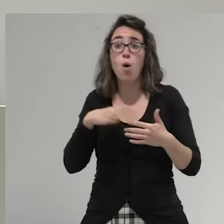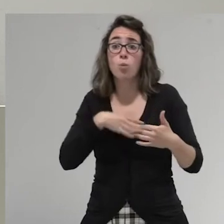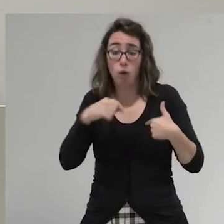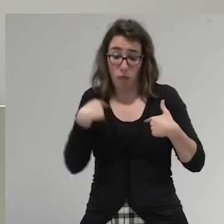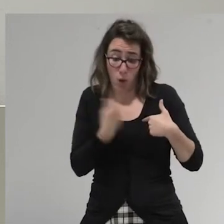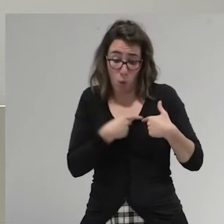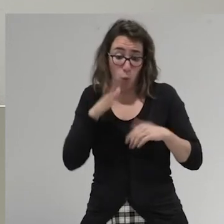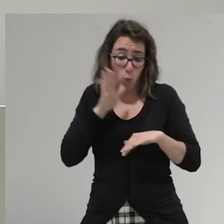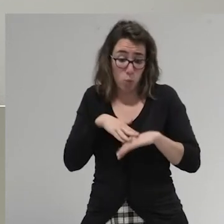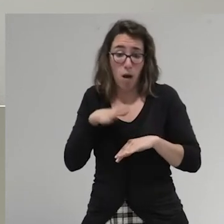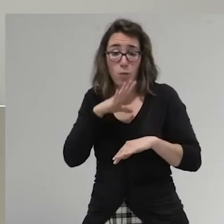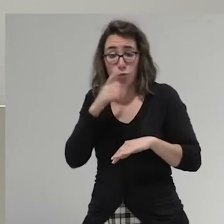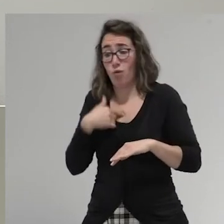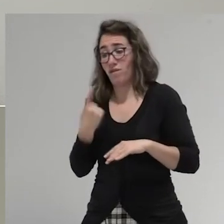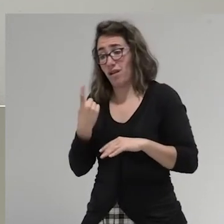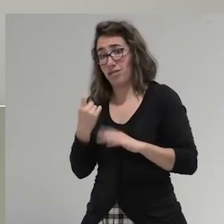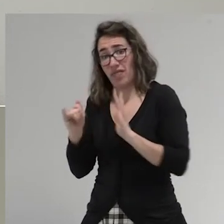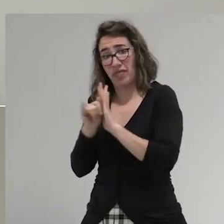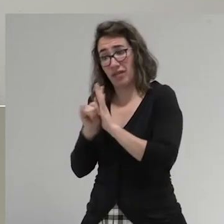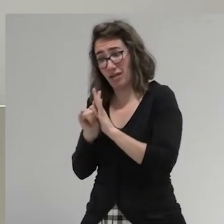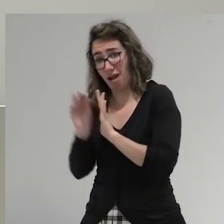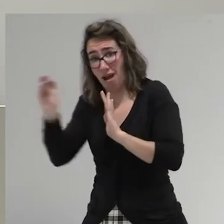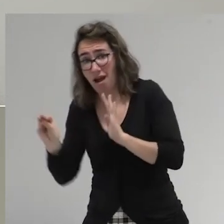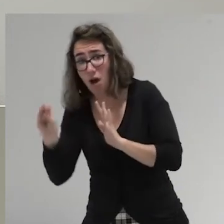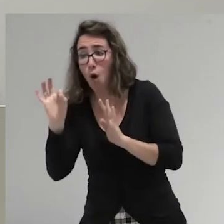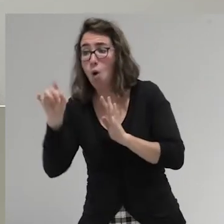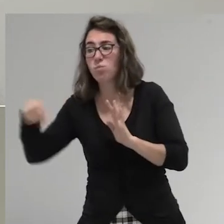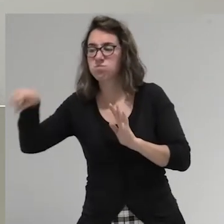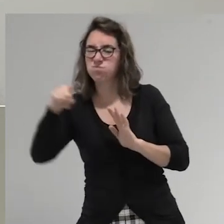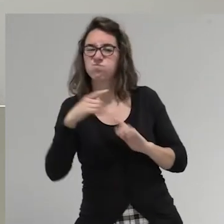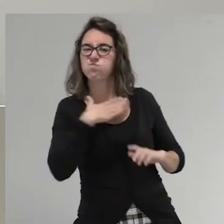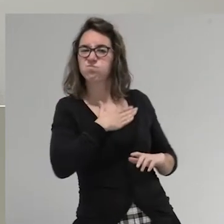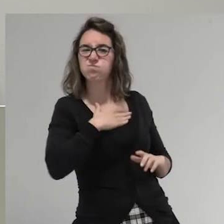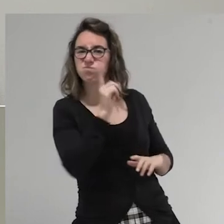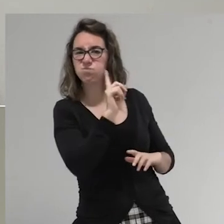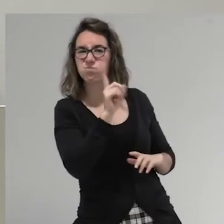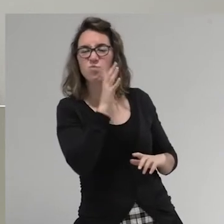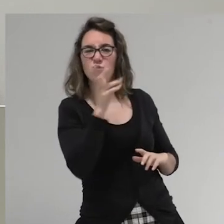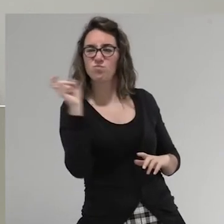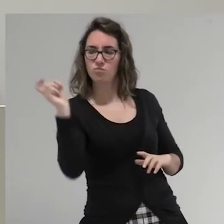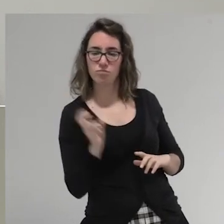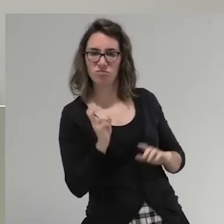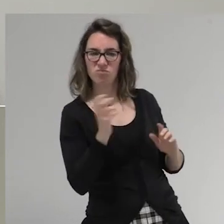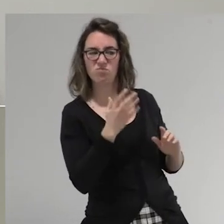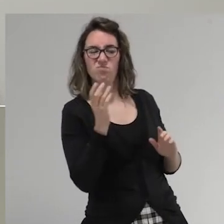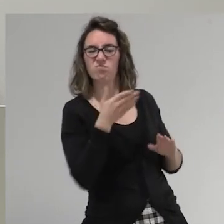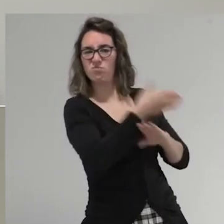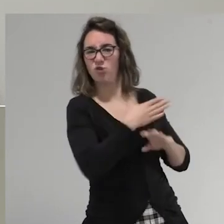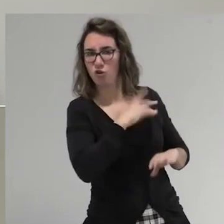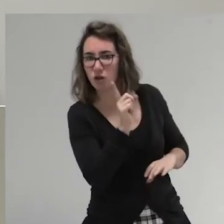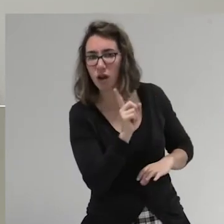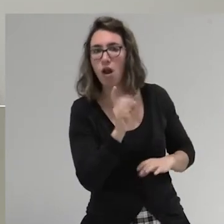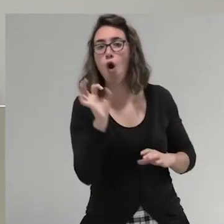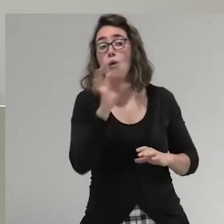acercamos a ellos, o es por la comodidad de ellos que nos acercan a nosotros, o por todos los prejuicios históricos los que